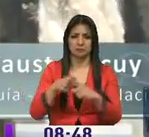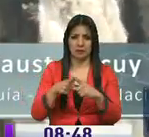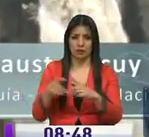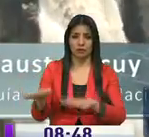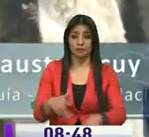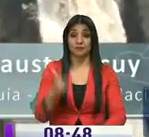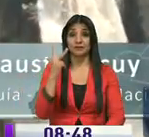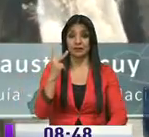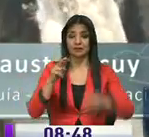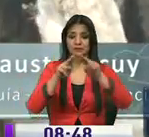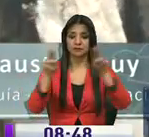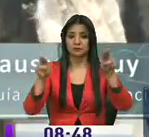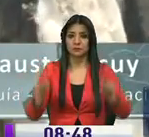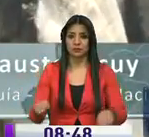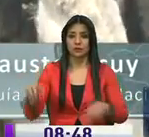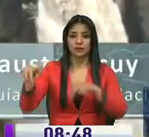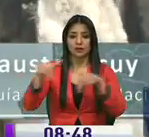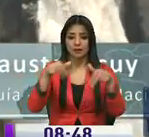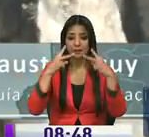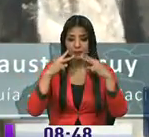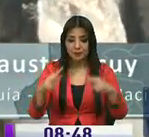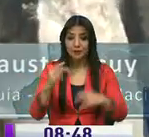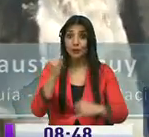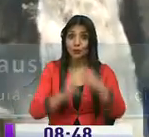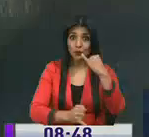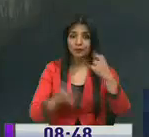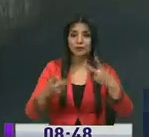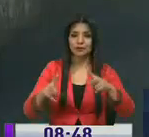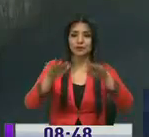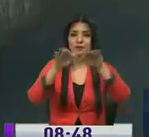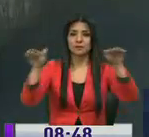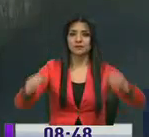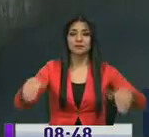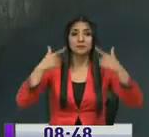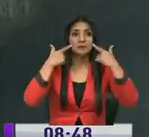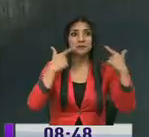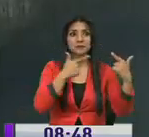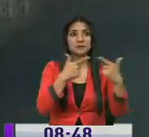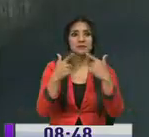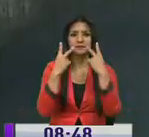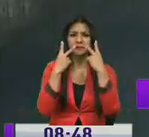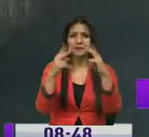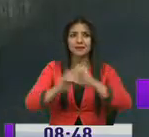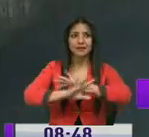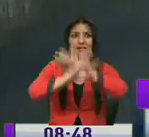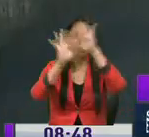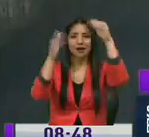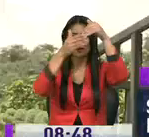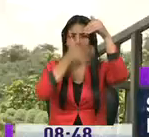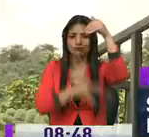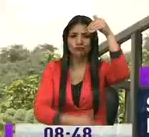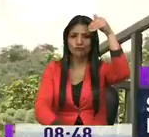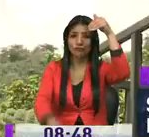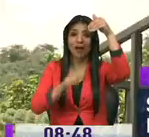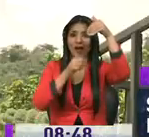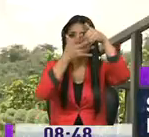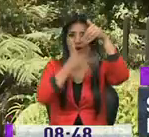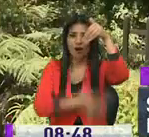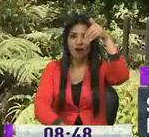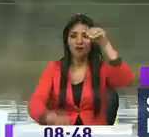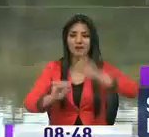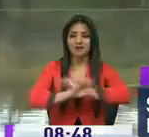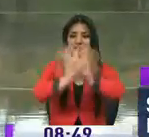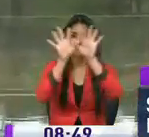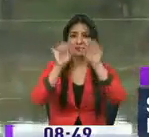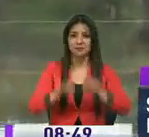3 puentes y al final del sendero tenemos lo que es el mirador para poder visualizar muy de cerca y con claridad a la